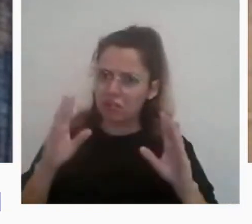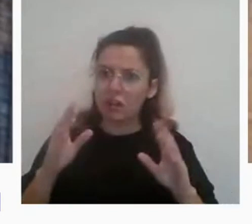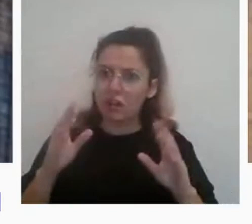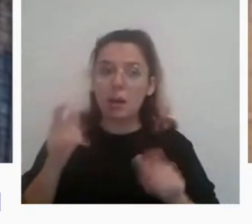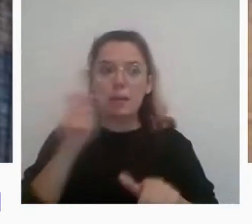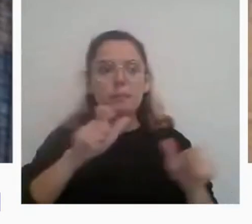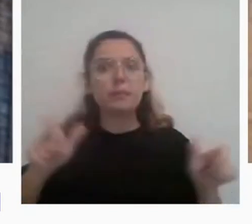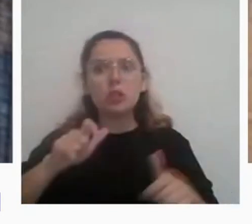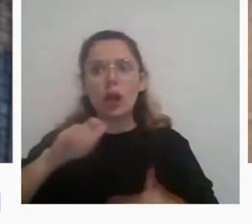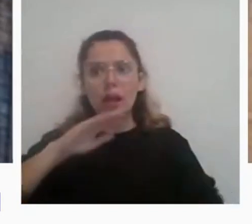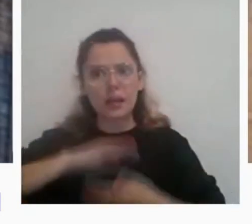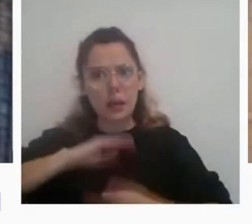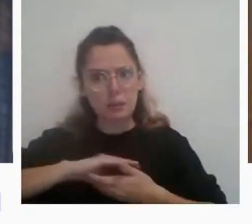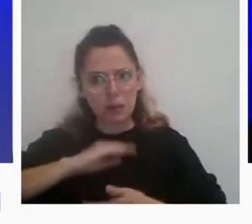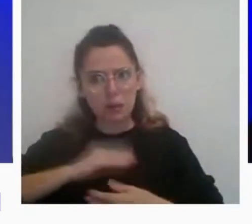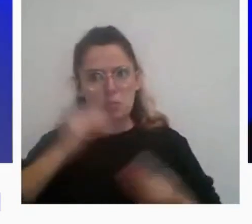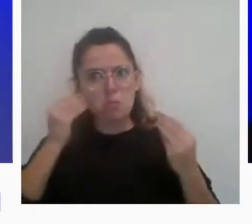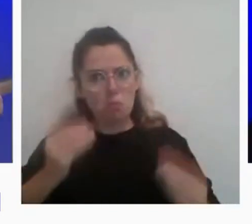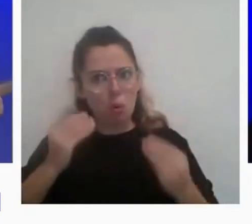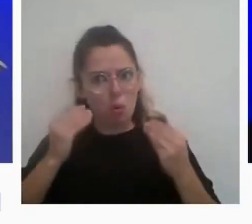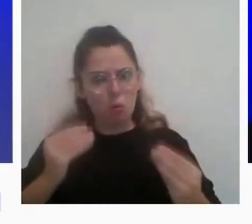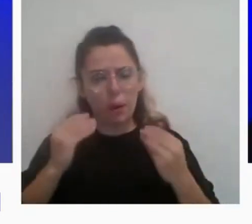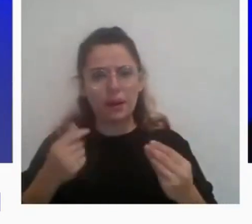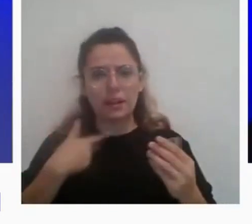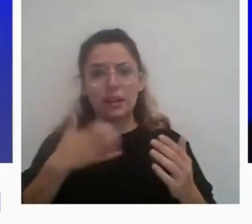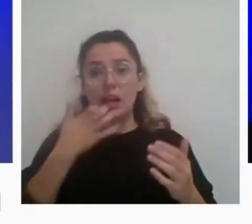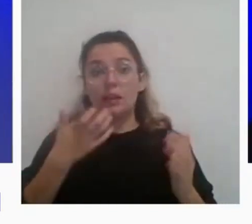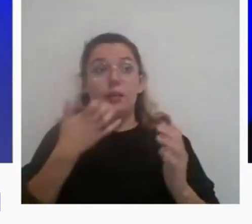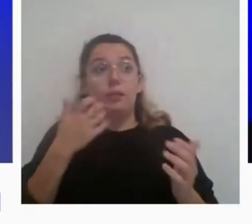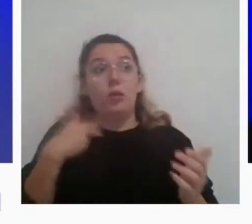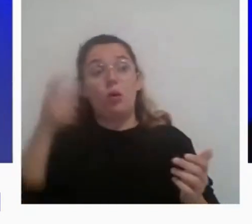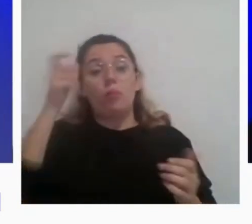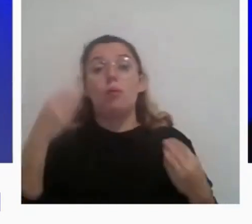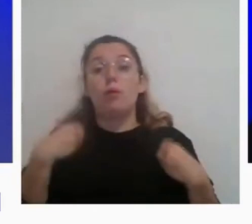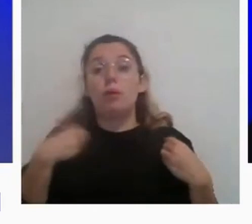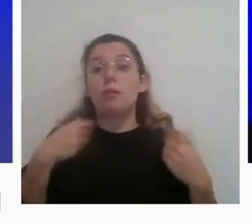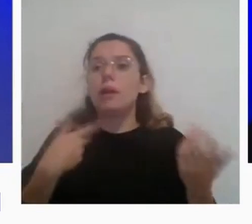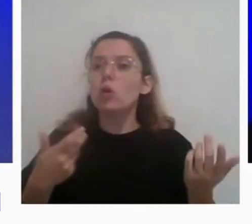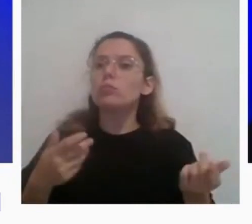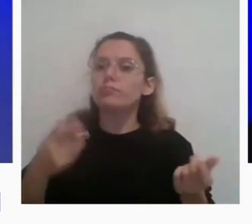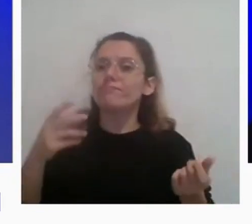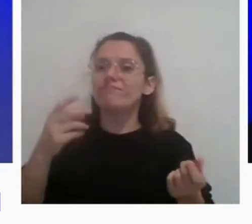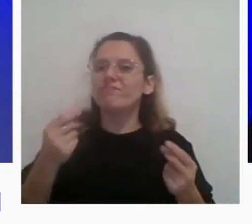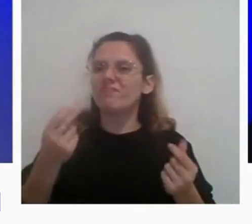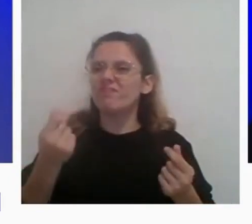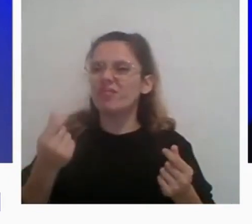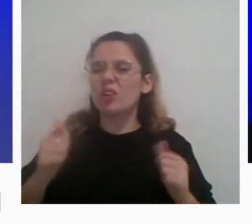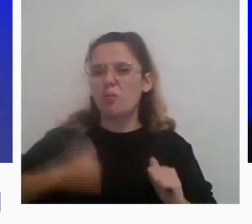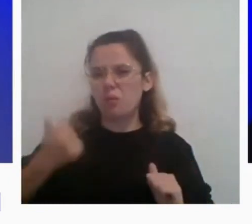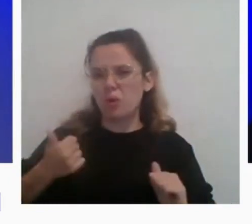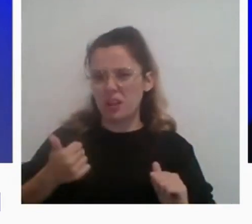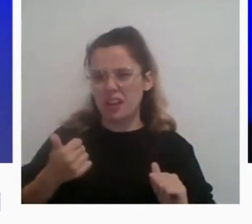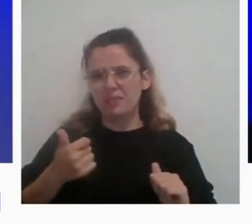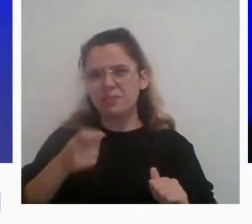cualificadas viviendo en sus pueblos, donde el coste incluso para la empresa es menor, pero el coste de oportunidad es enorme, cómo podemos